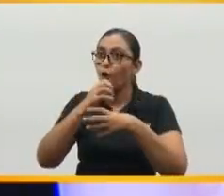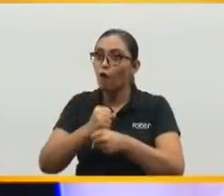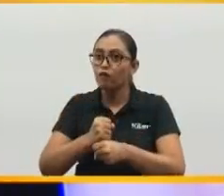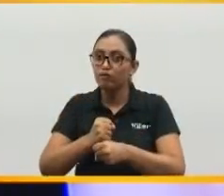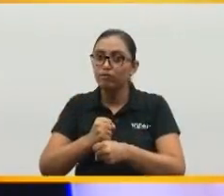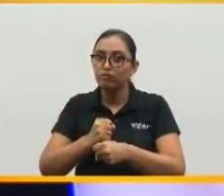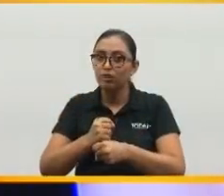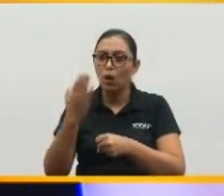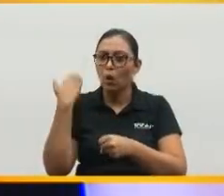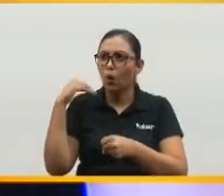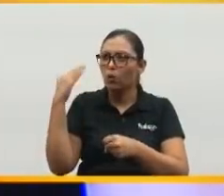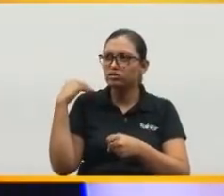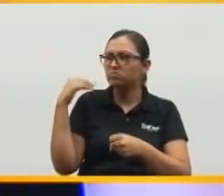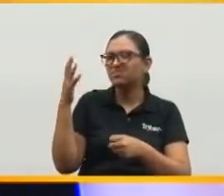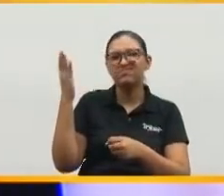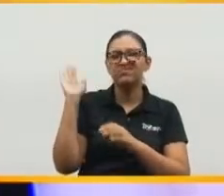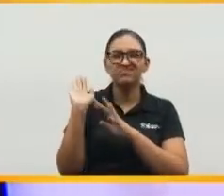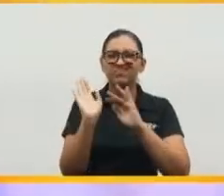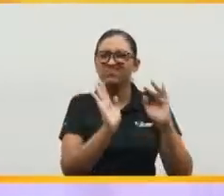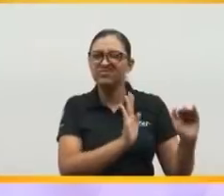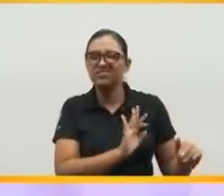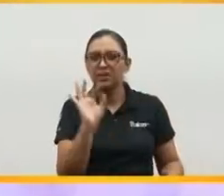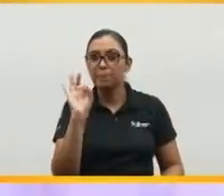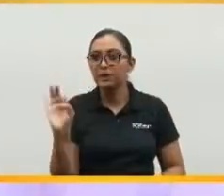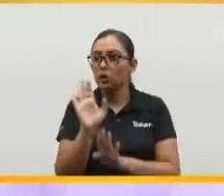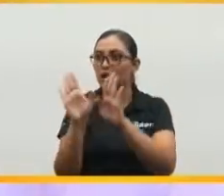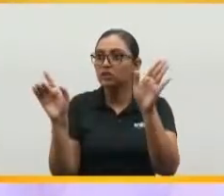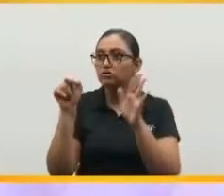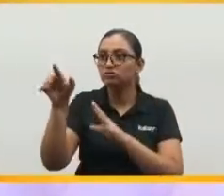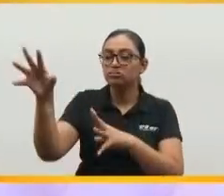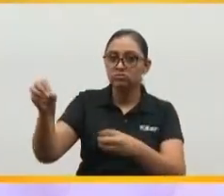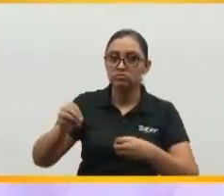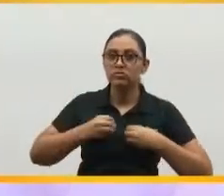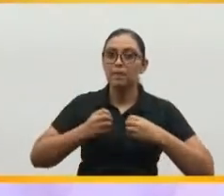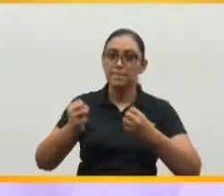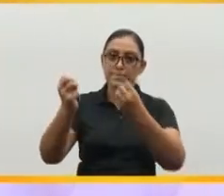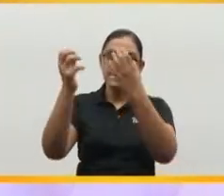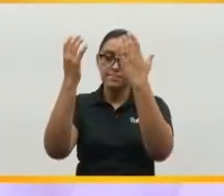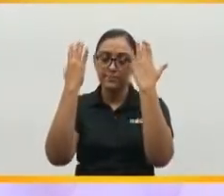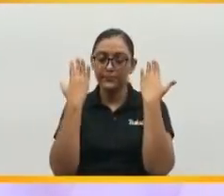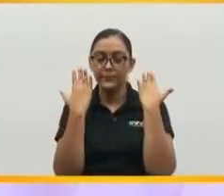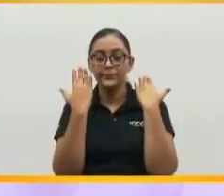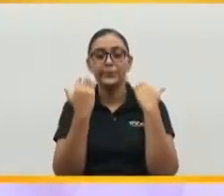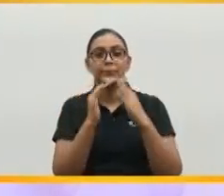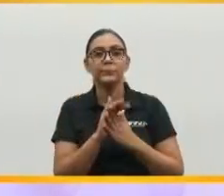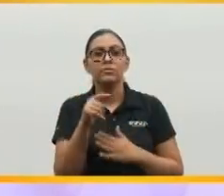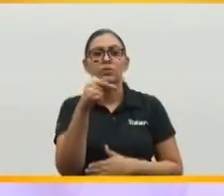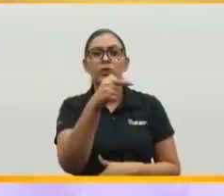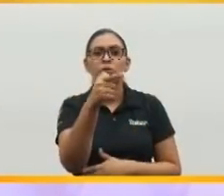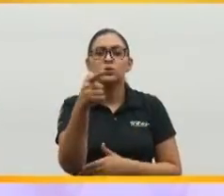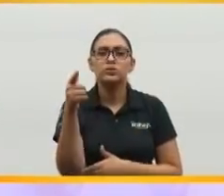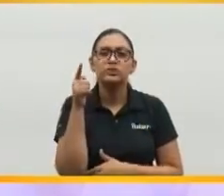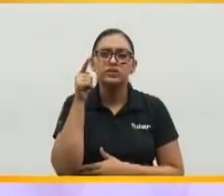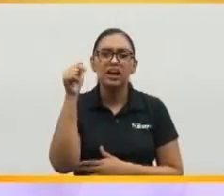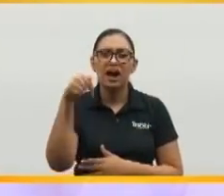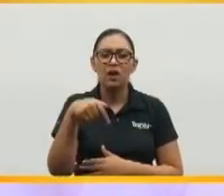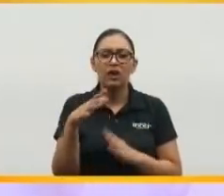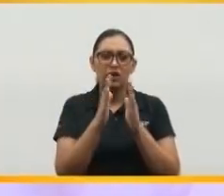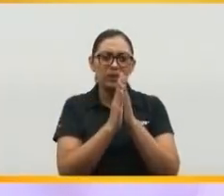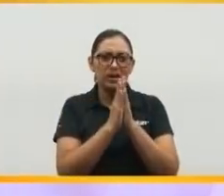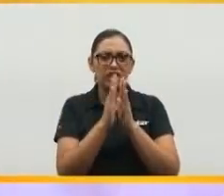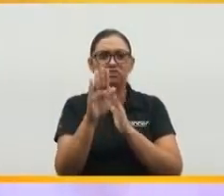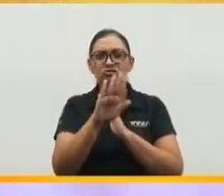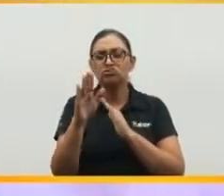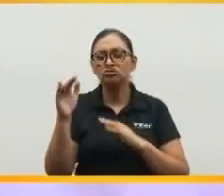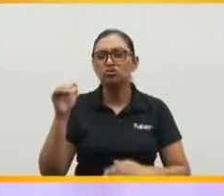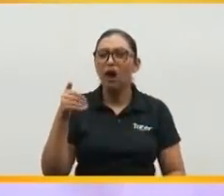confiaba. Y los dos lograron su milagro. Quiero orar por su casa, por su empresa, por su negocio, por su año, por sus hijos. Póngase de